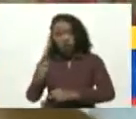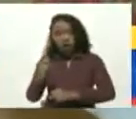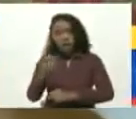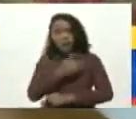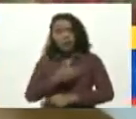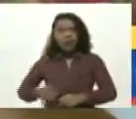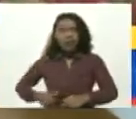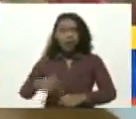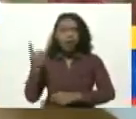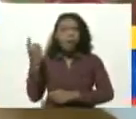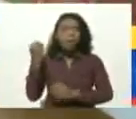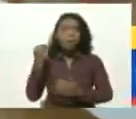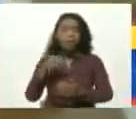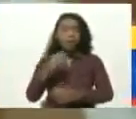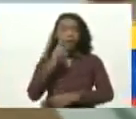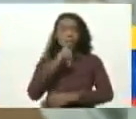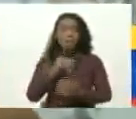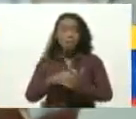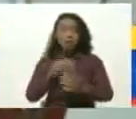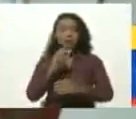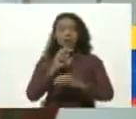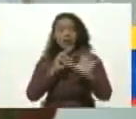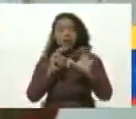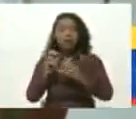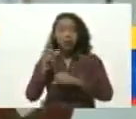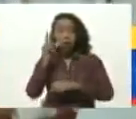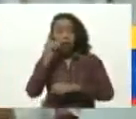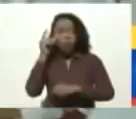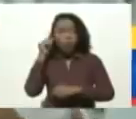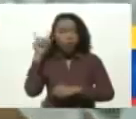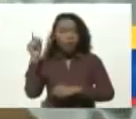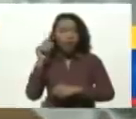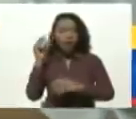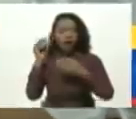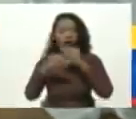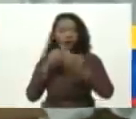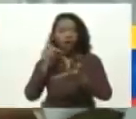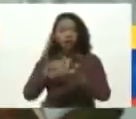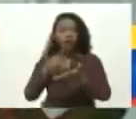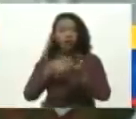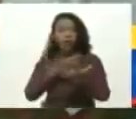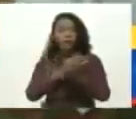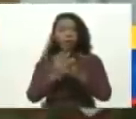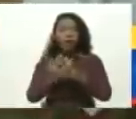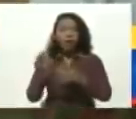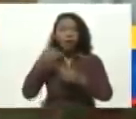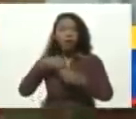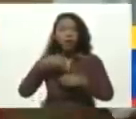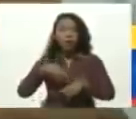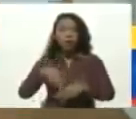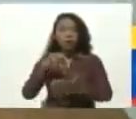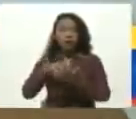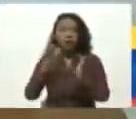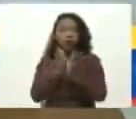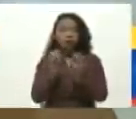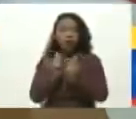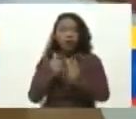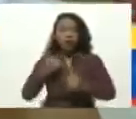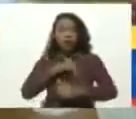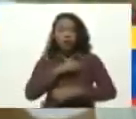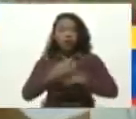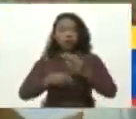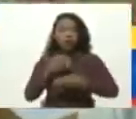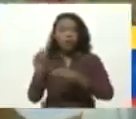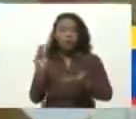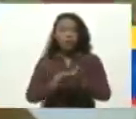a los más de 1.700 mujeres y hombres que forman parte de nuestra misión Barrio Adentro en el estado Anzoátegui, porque durante toda esta pandemia son quienes se han